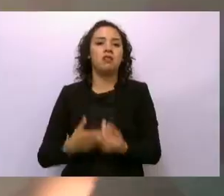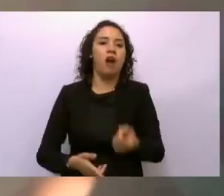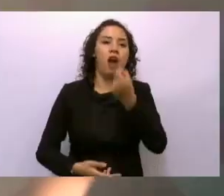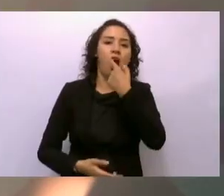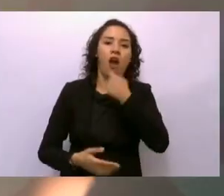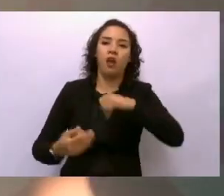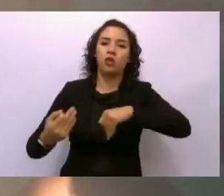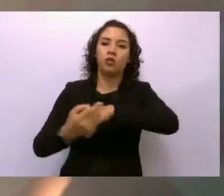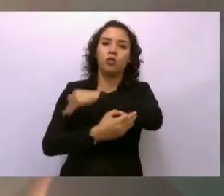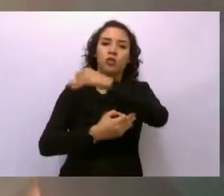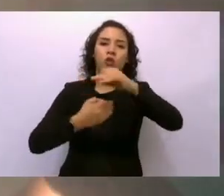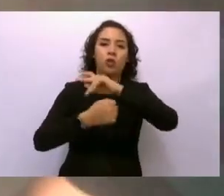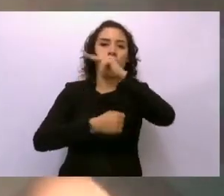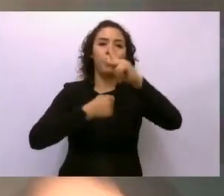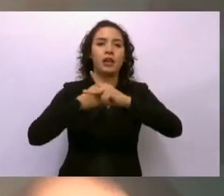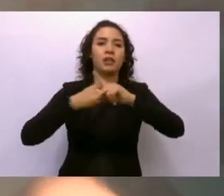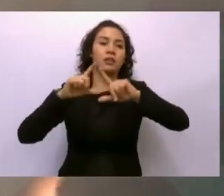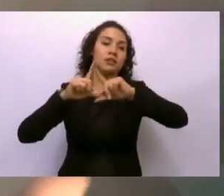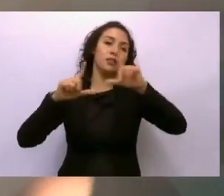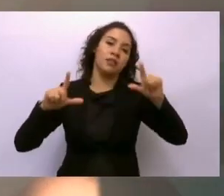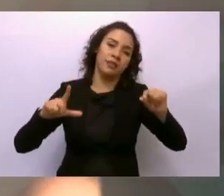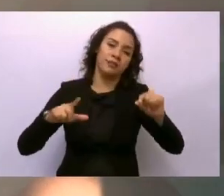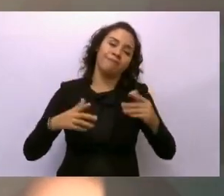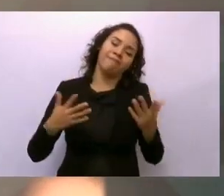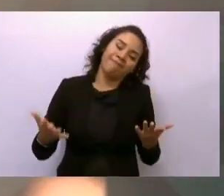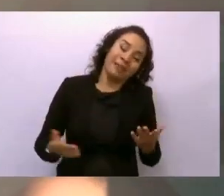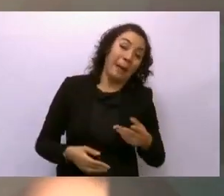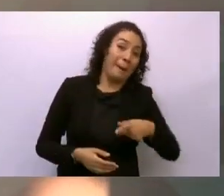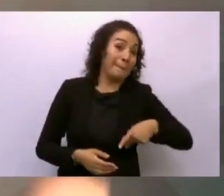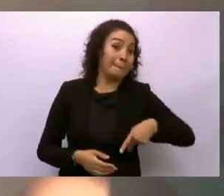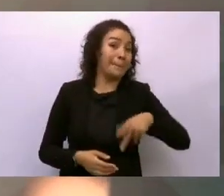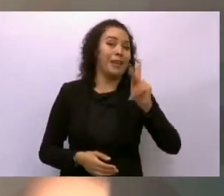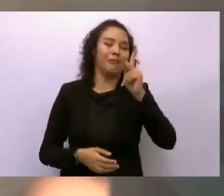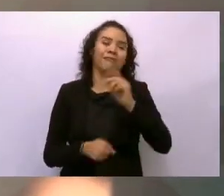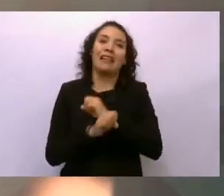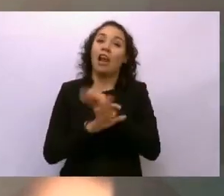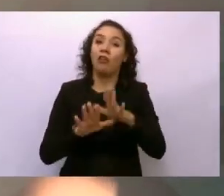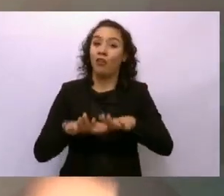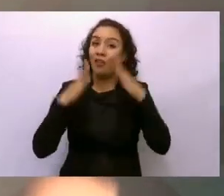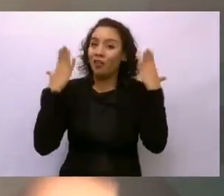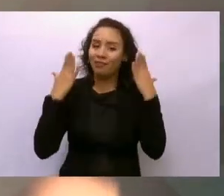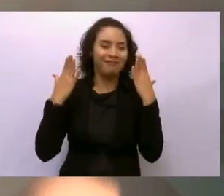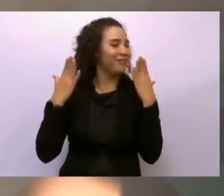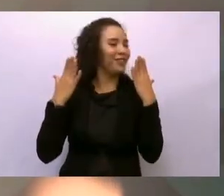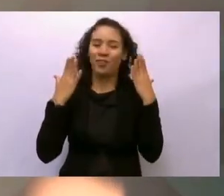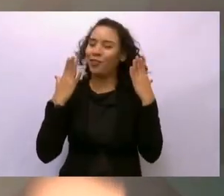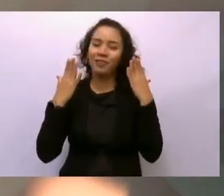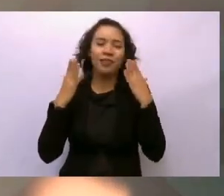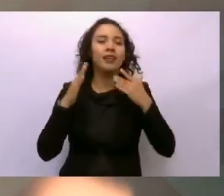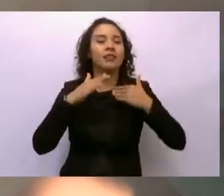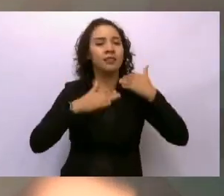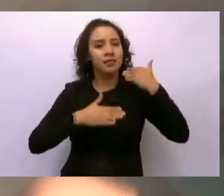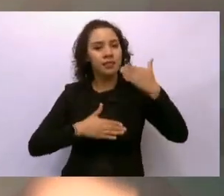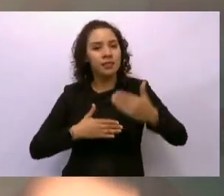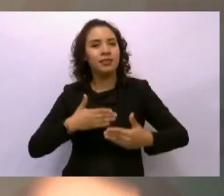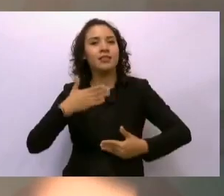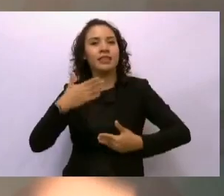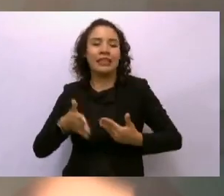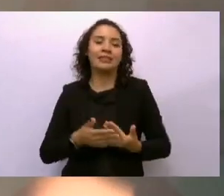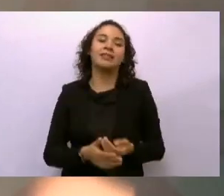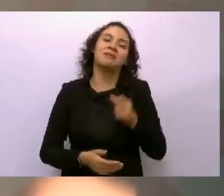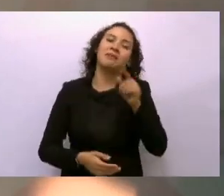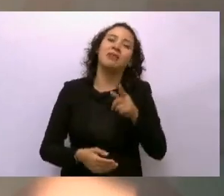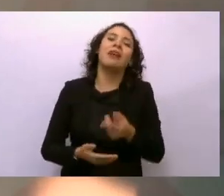Entonces, pero nos llevó mucho tiempo. Lo mismo, ¿cuántos